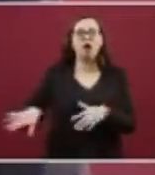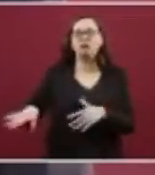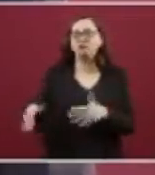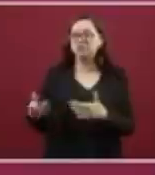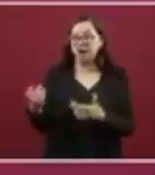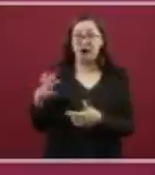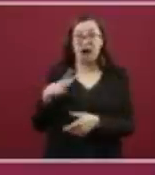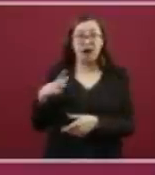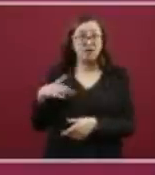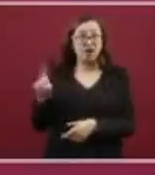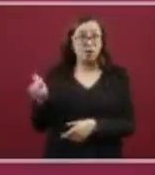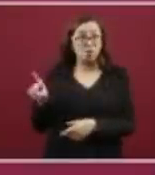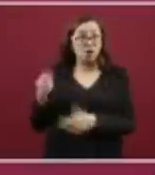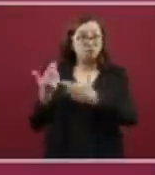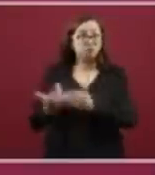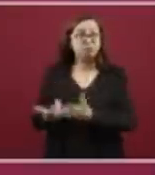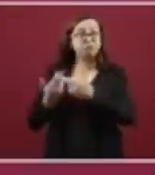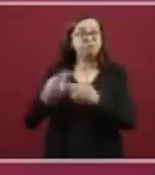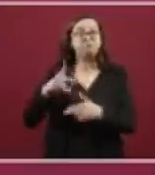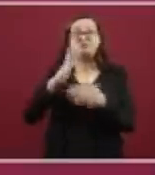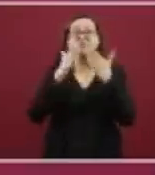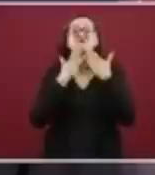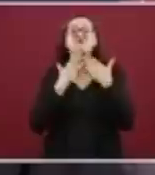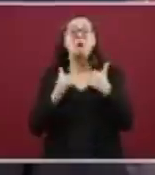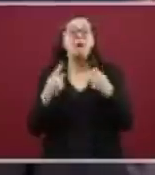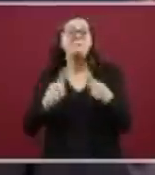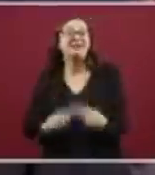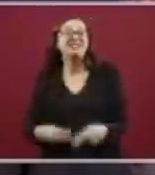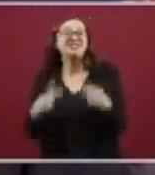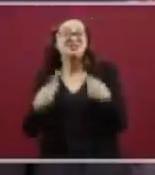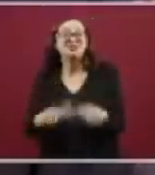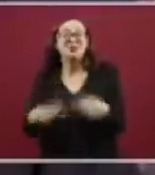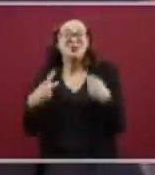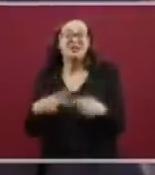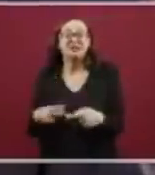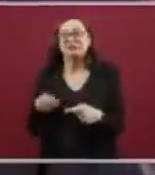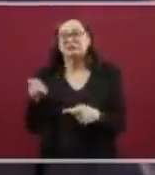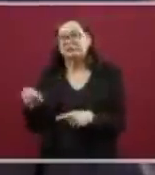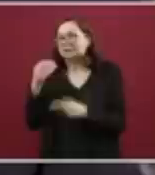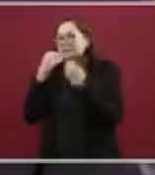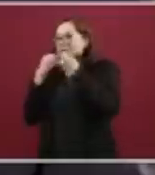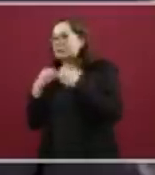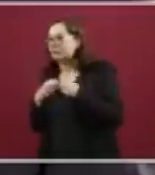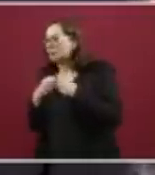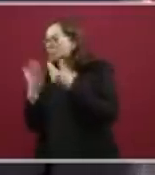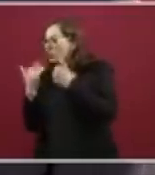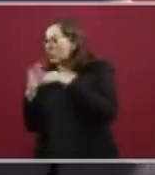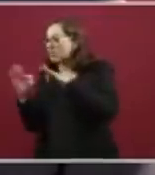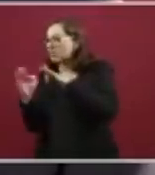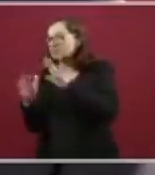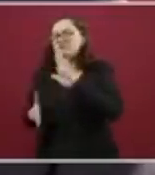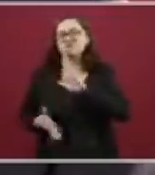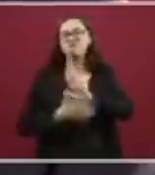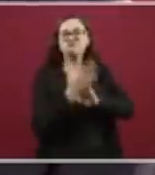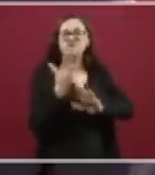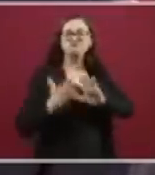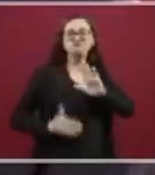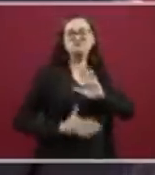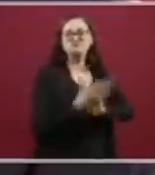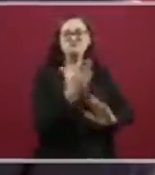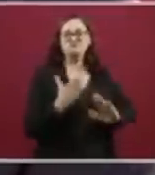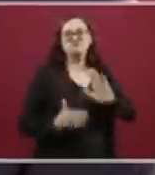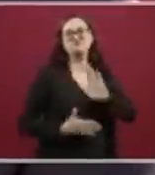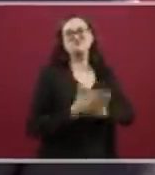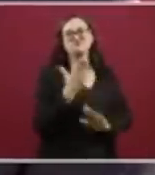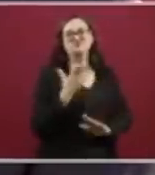agua y la gente en busca de trabajo se fue a los